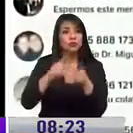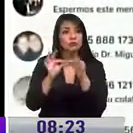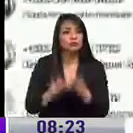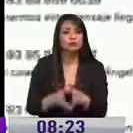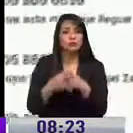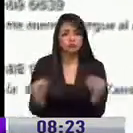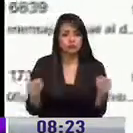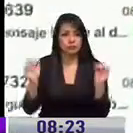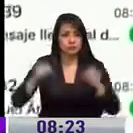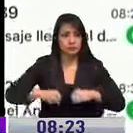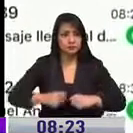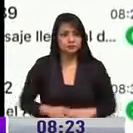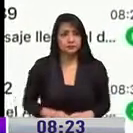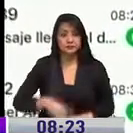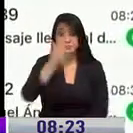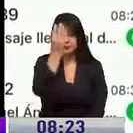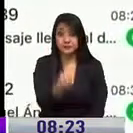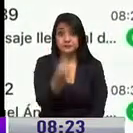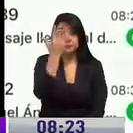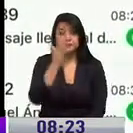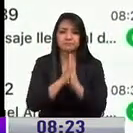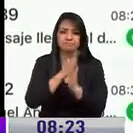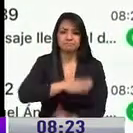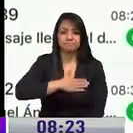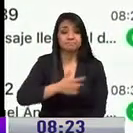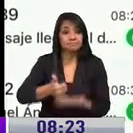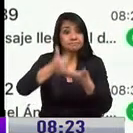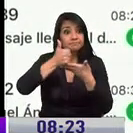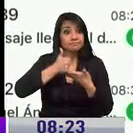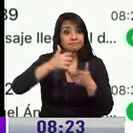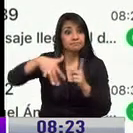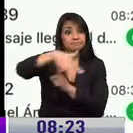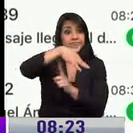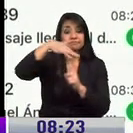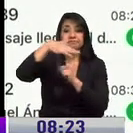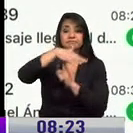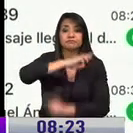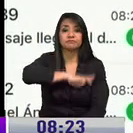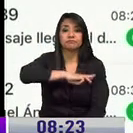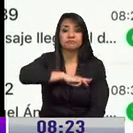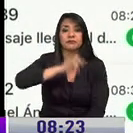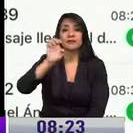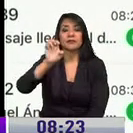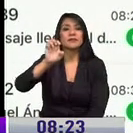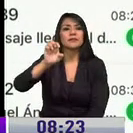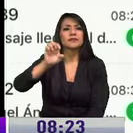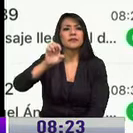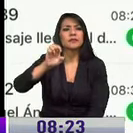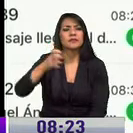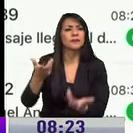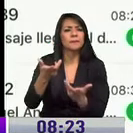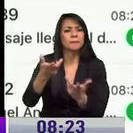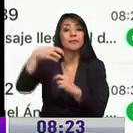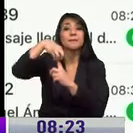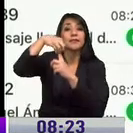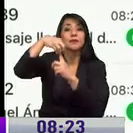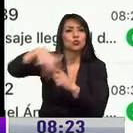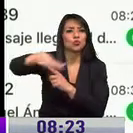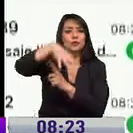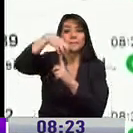vecinos. Buenos días. Por favor, si nos pueden ayudar, esto es en el Parque Metropolitano Equinoccial, ubicado en Pomasque. Así se encuentra un